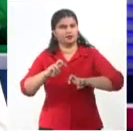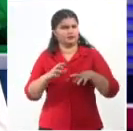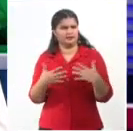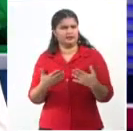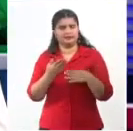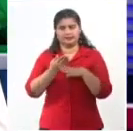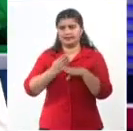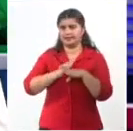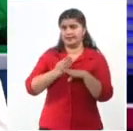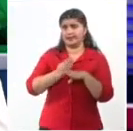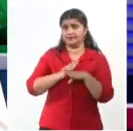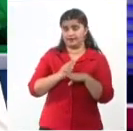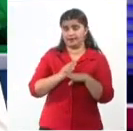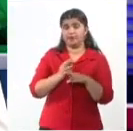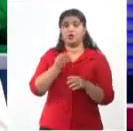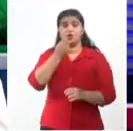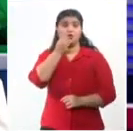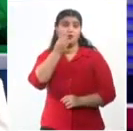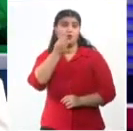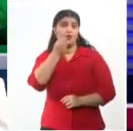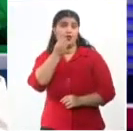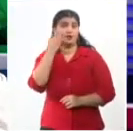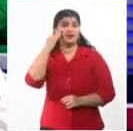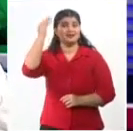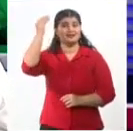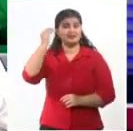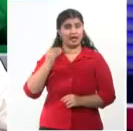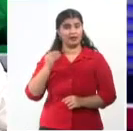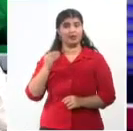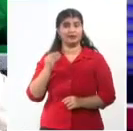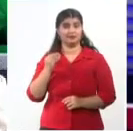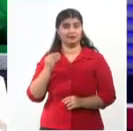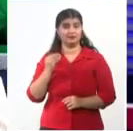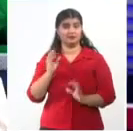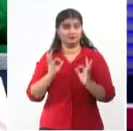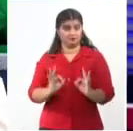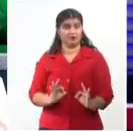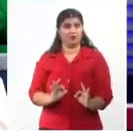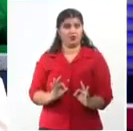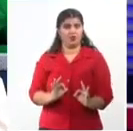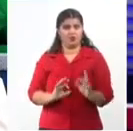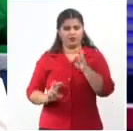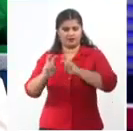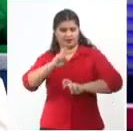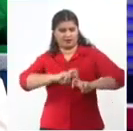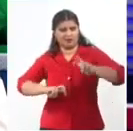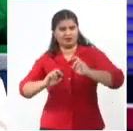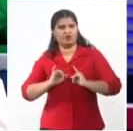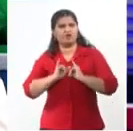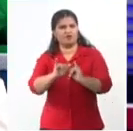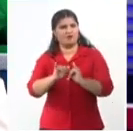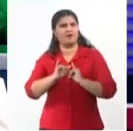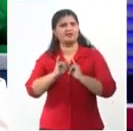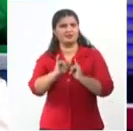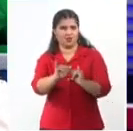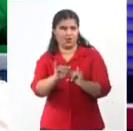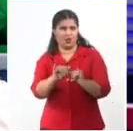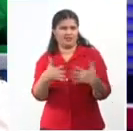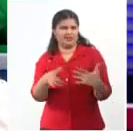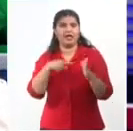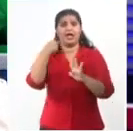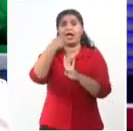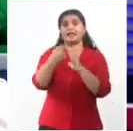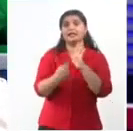sentido de poder determinar una alta contagiosidad. Y el argumento